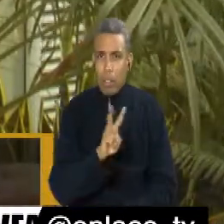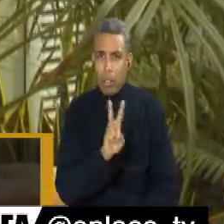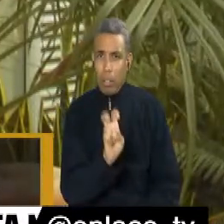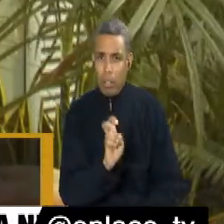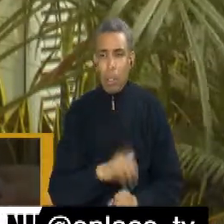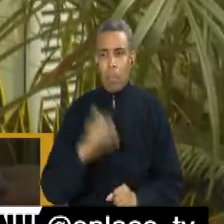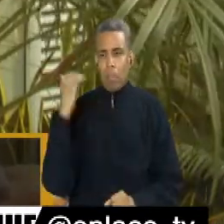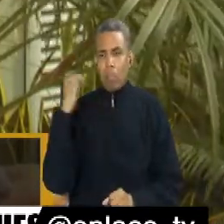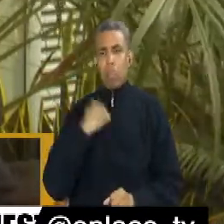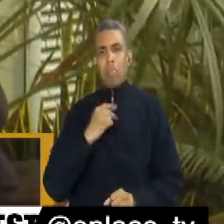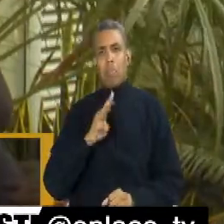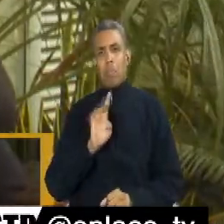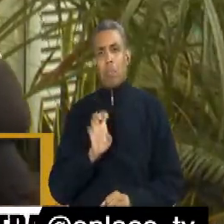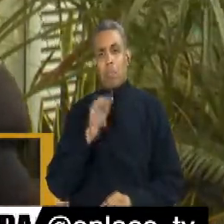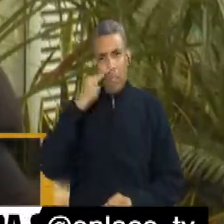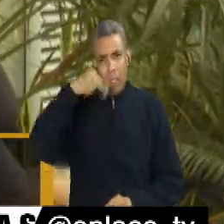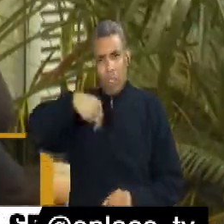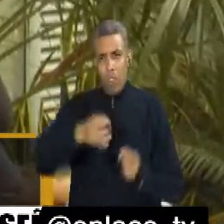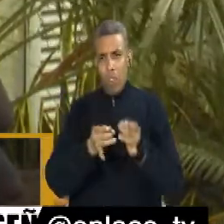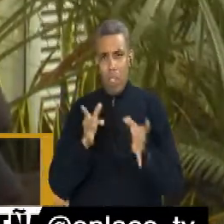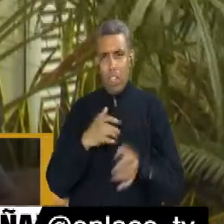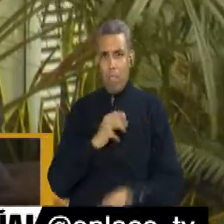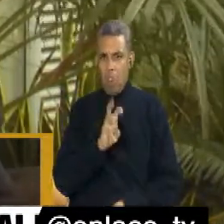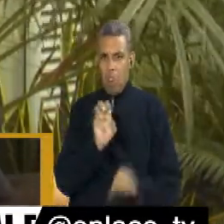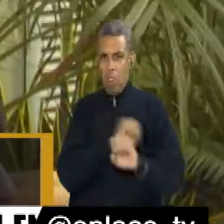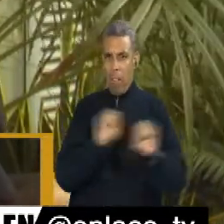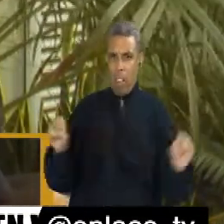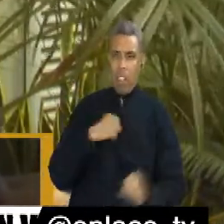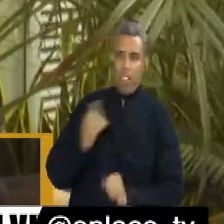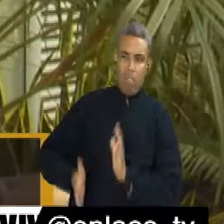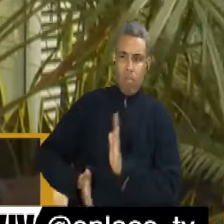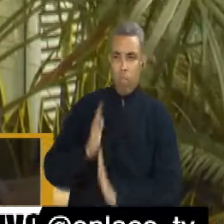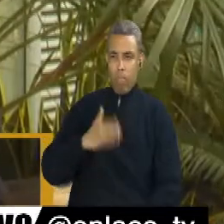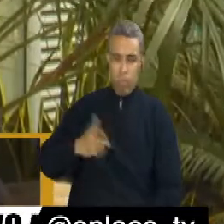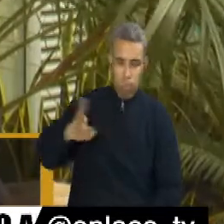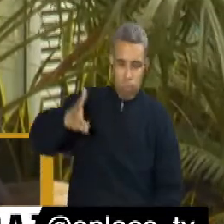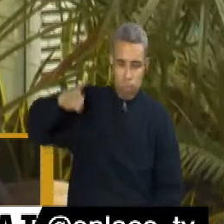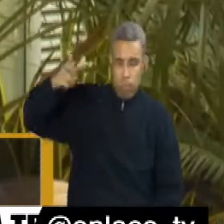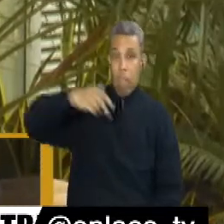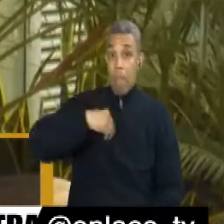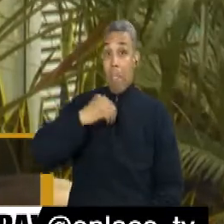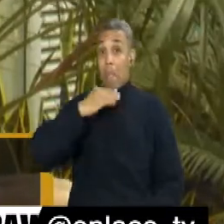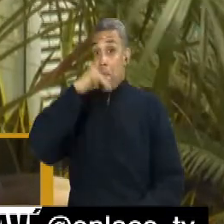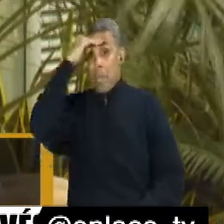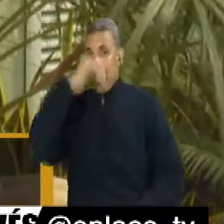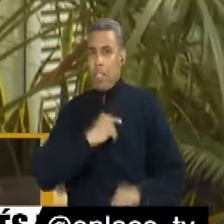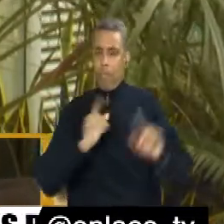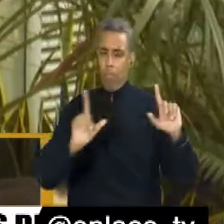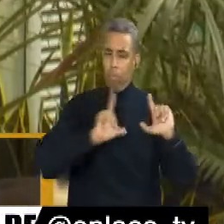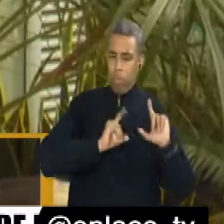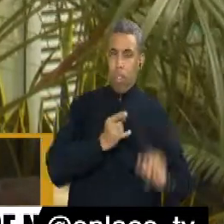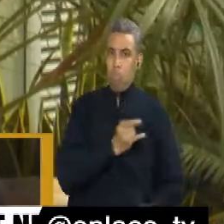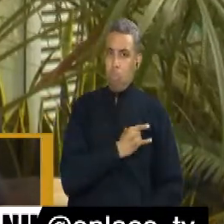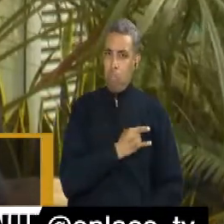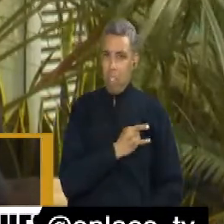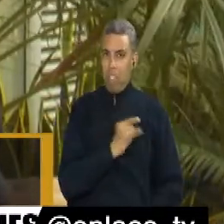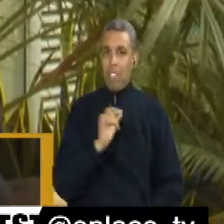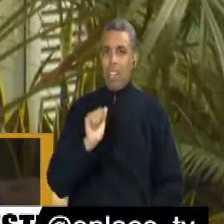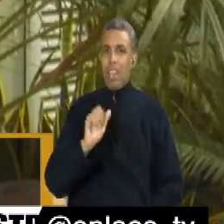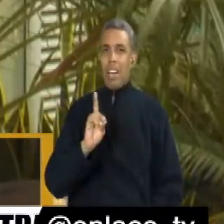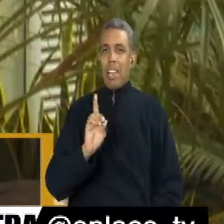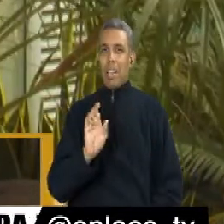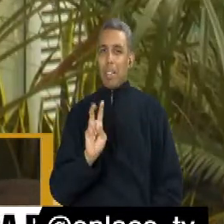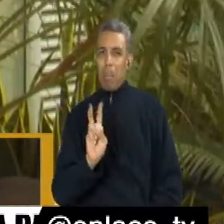8 de la mañana porque deseaba reclamar, pedir su diploma en la Universidad Adventista de Colombia